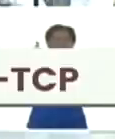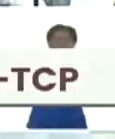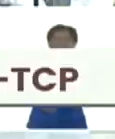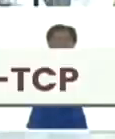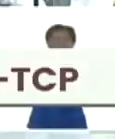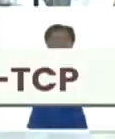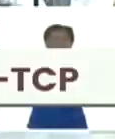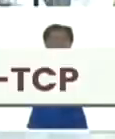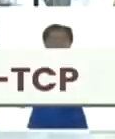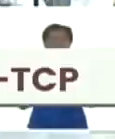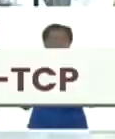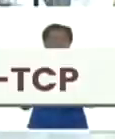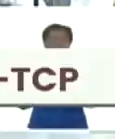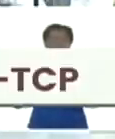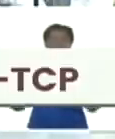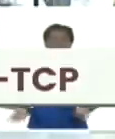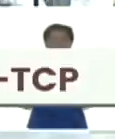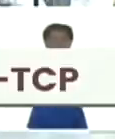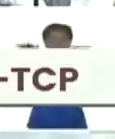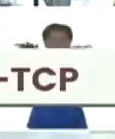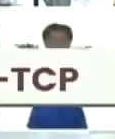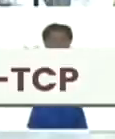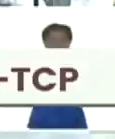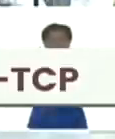una comunidad de estados latinoamericanos.